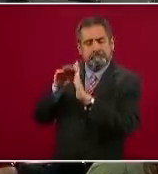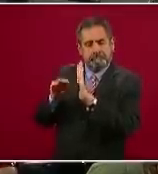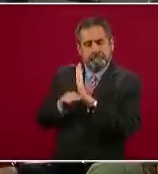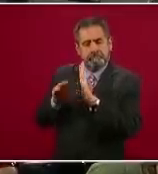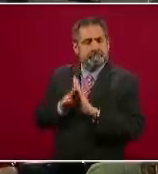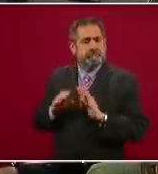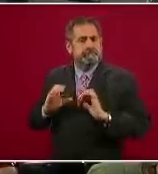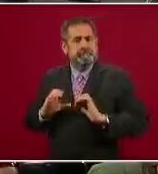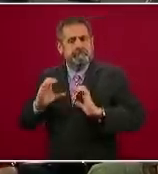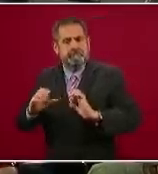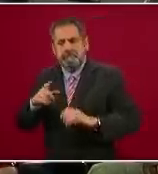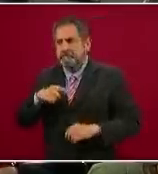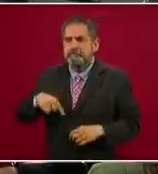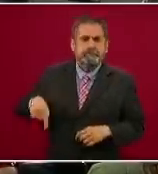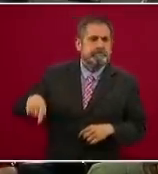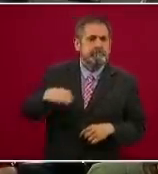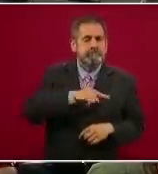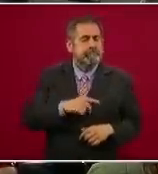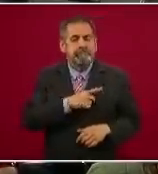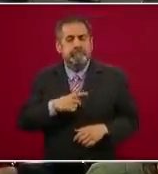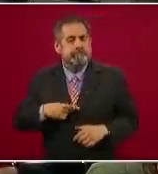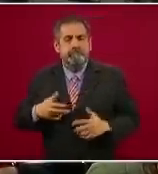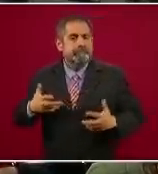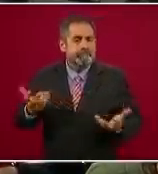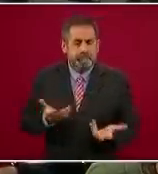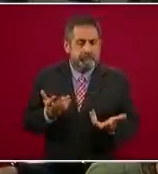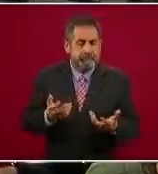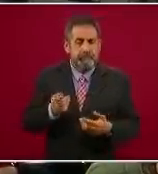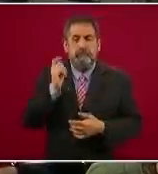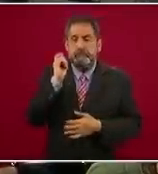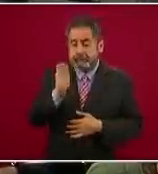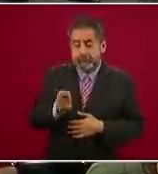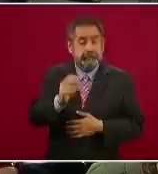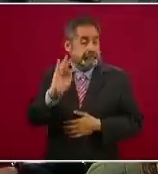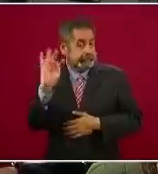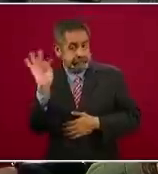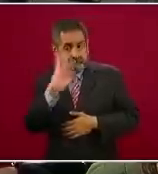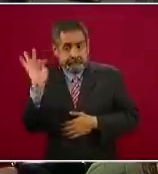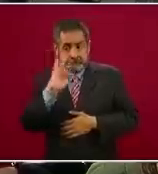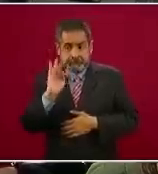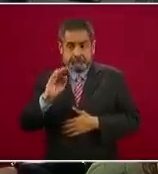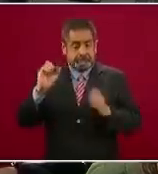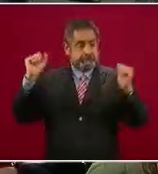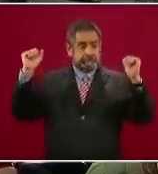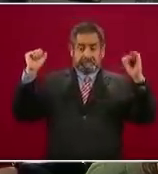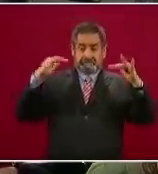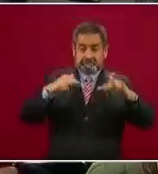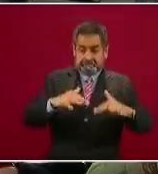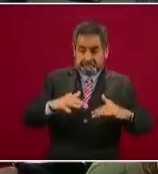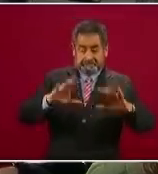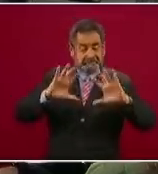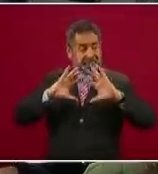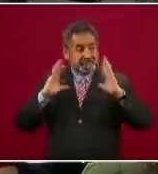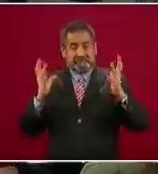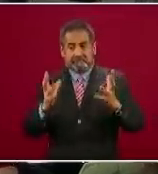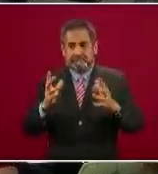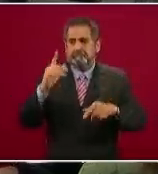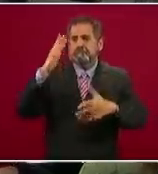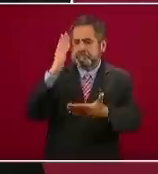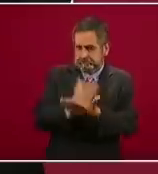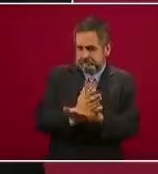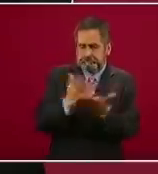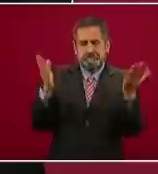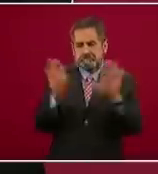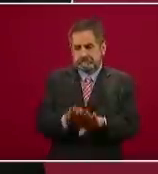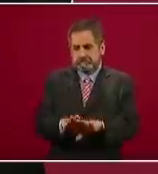manejo comunitario que podrían implicar la restricción de congregaciones masivas. Esto quiere